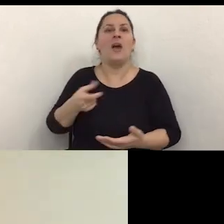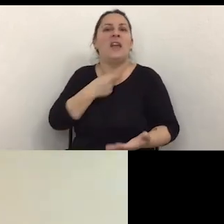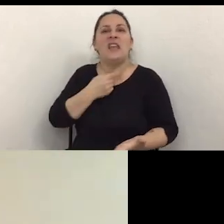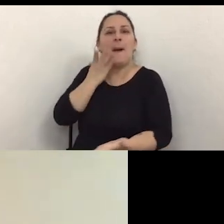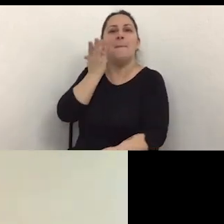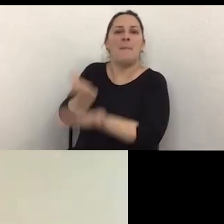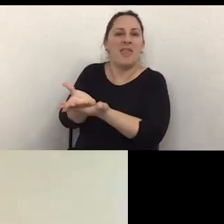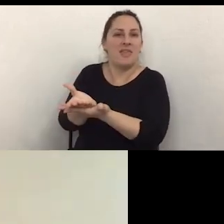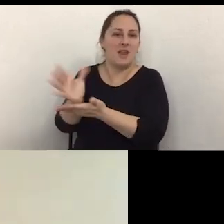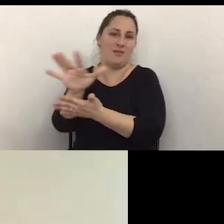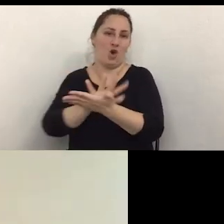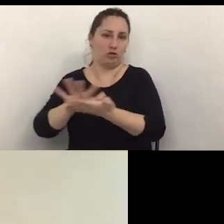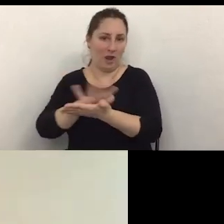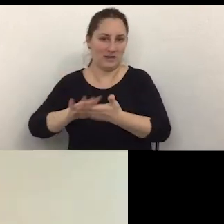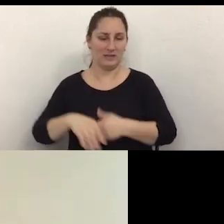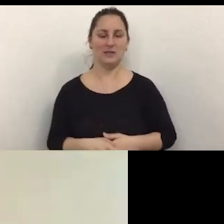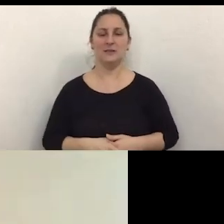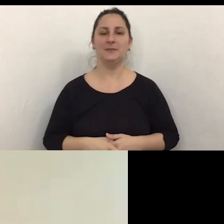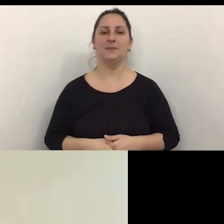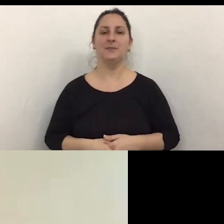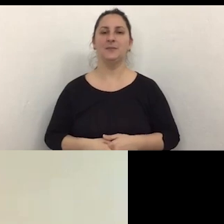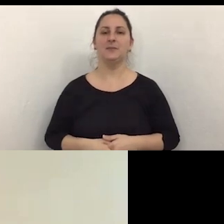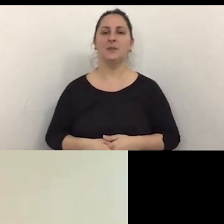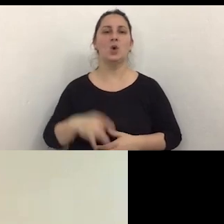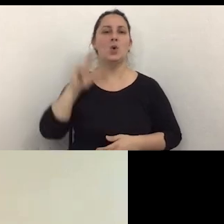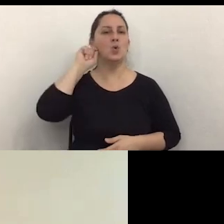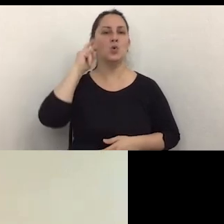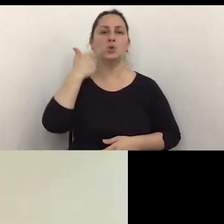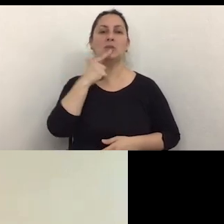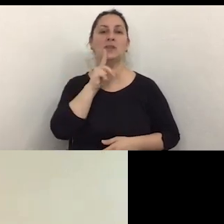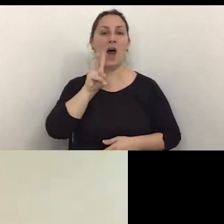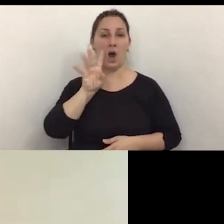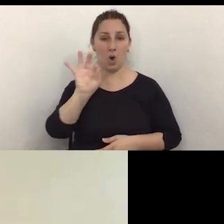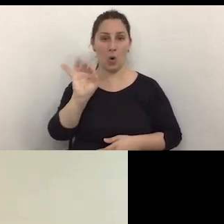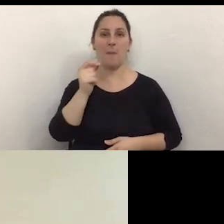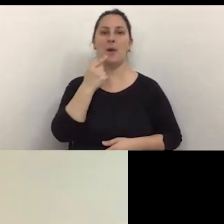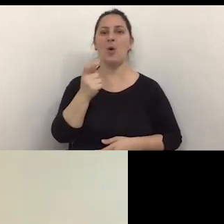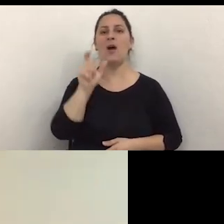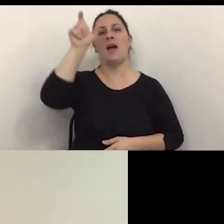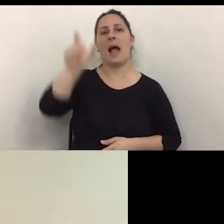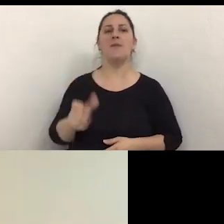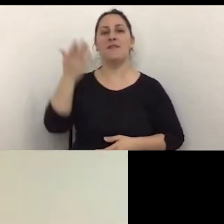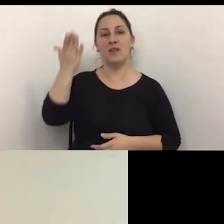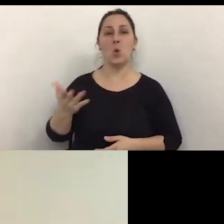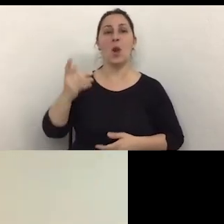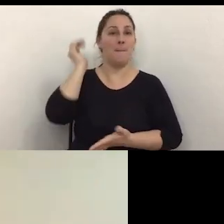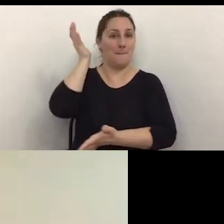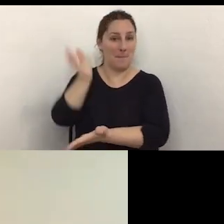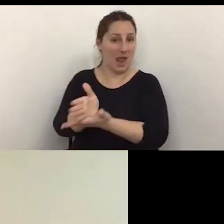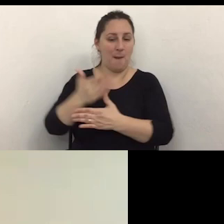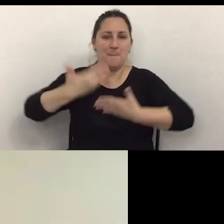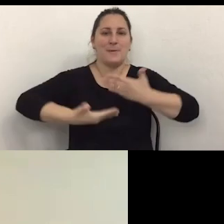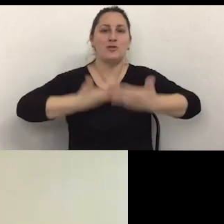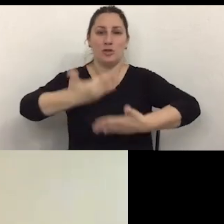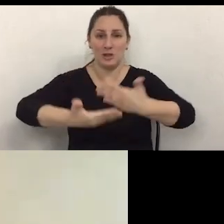Gustavo también pregunta, en el cambio de figuras penales en el curso del proceso, si hay cambio de figuras penales